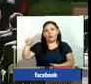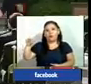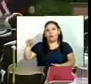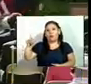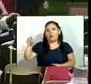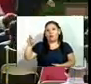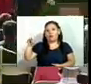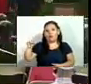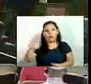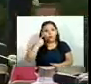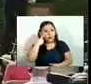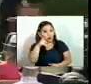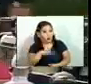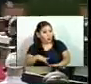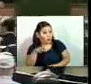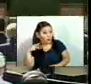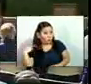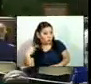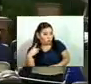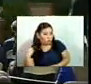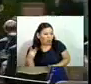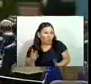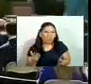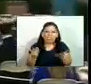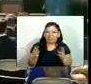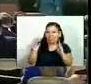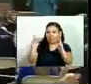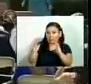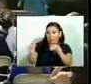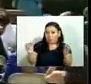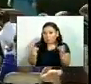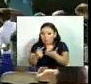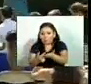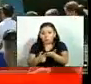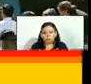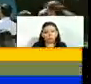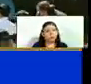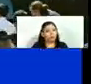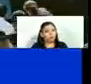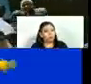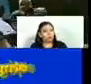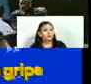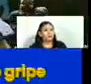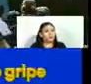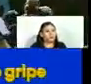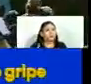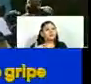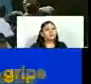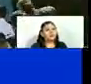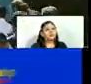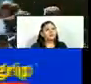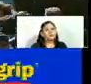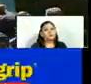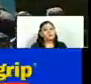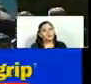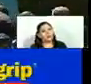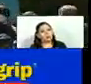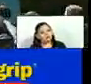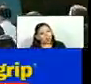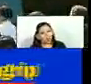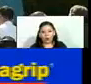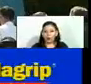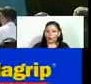Washington ¿de qué hablaron? contarles que después de esta reunión y para después ofrecer